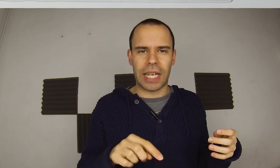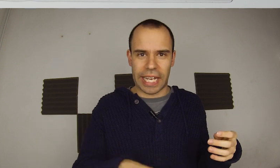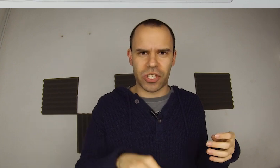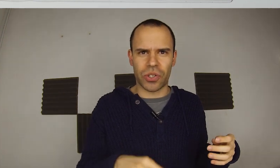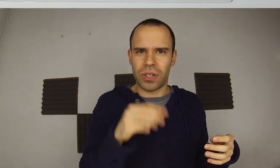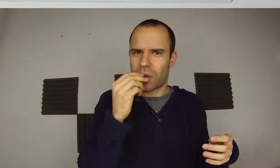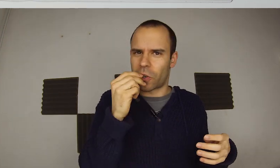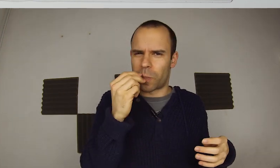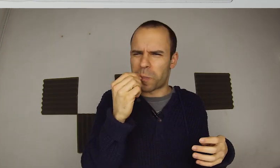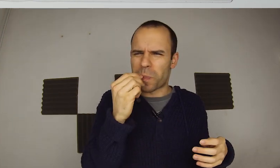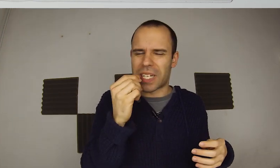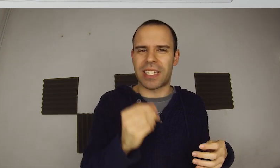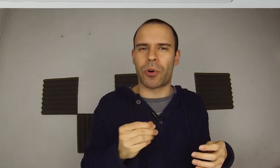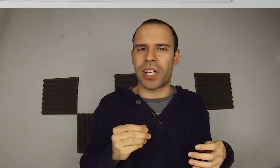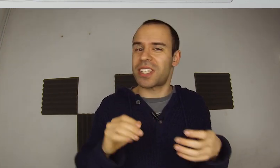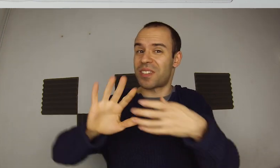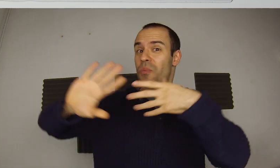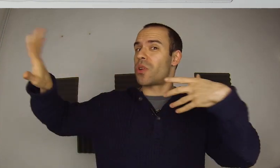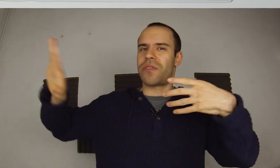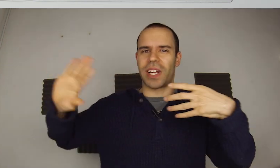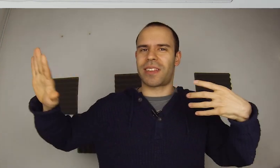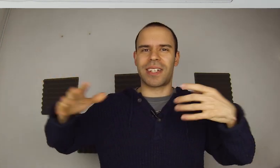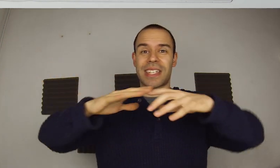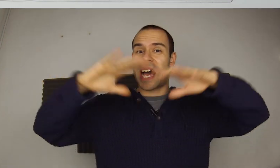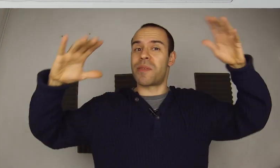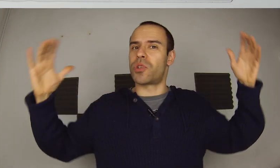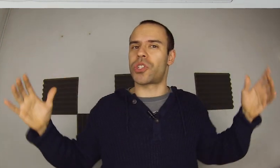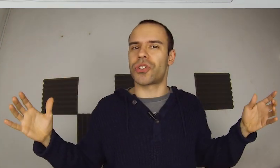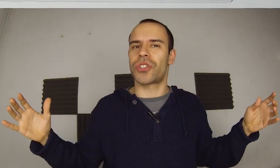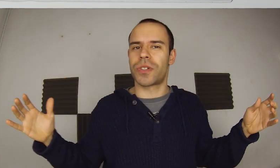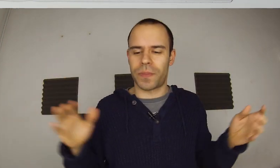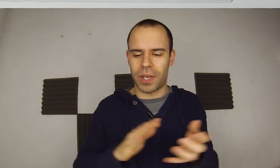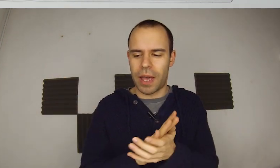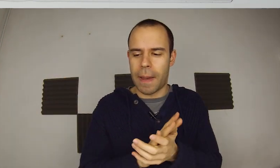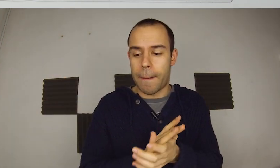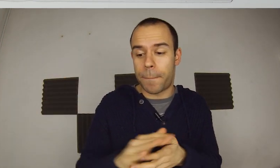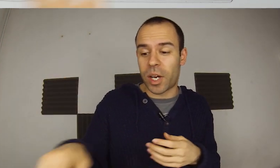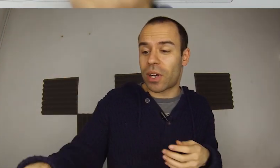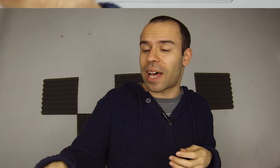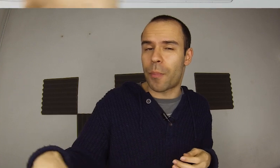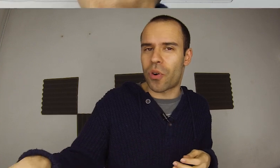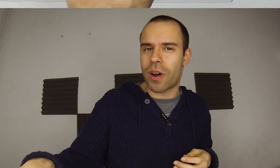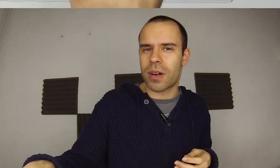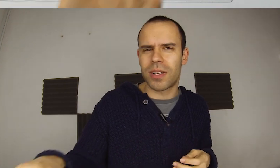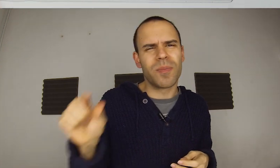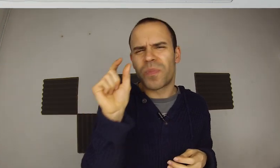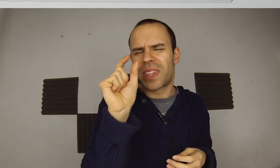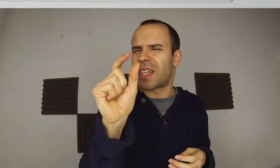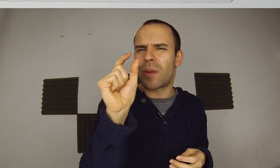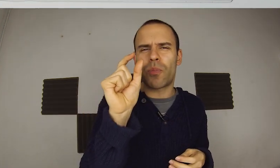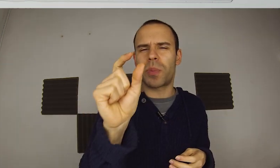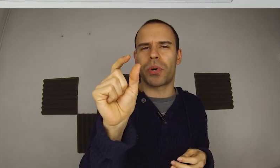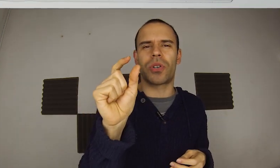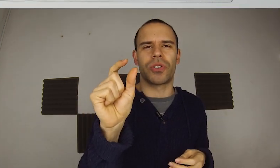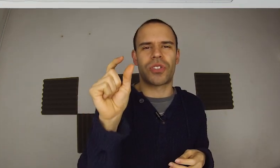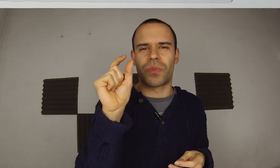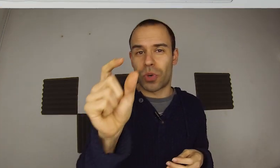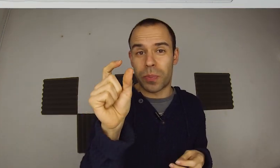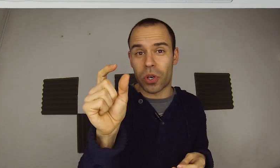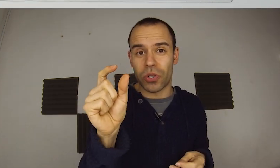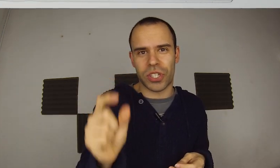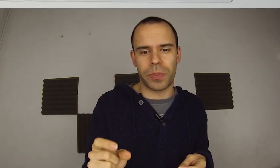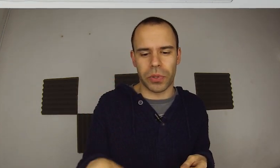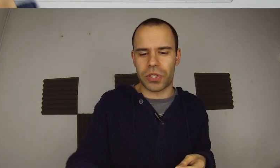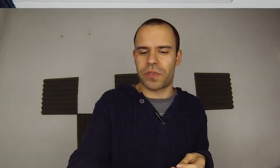queso con sabores muy diferentes hay muchos pero en japón tienen muy pocos